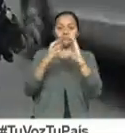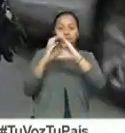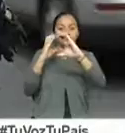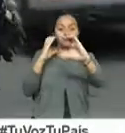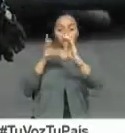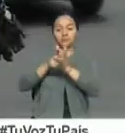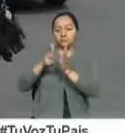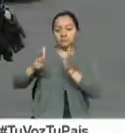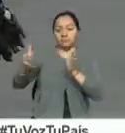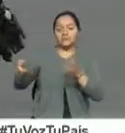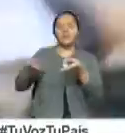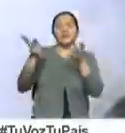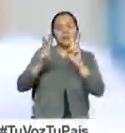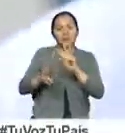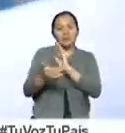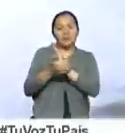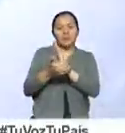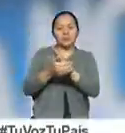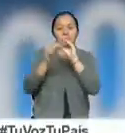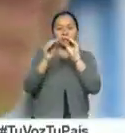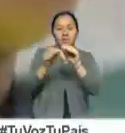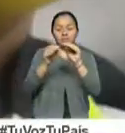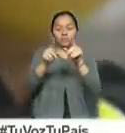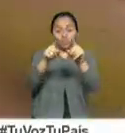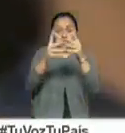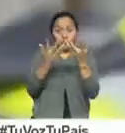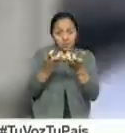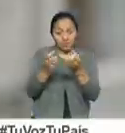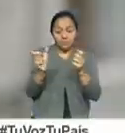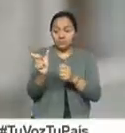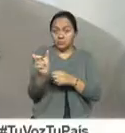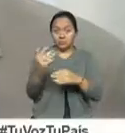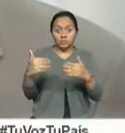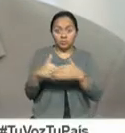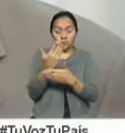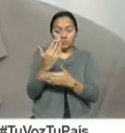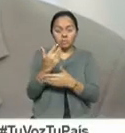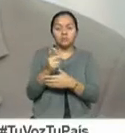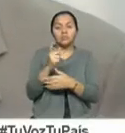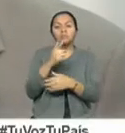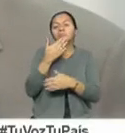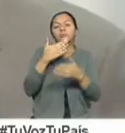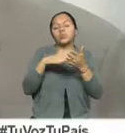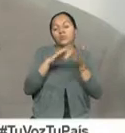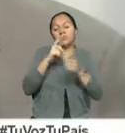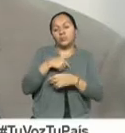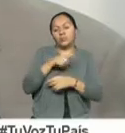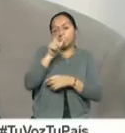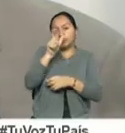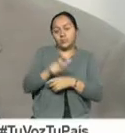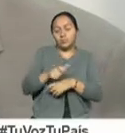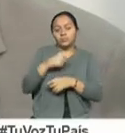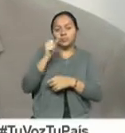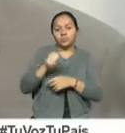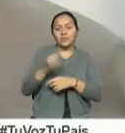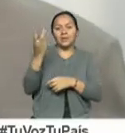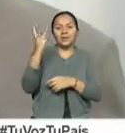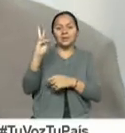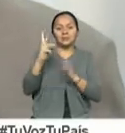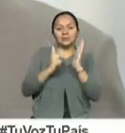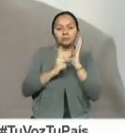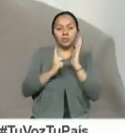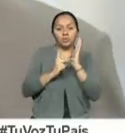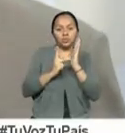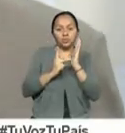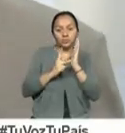También se exigirá más capacitación para quienes accedan a nuevas licencias. En este momento una persona puede pasar con 16 puntos el examen de